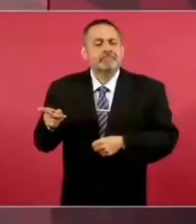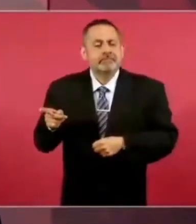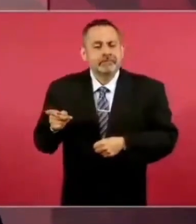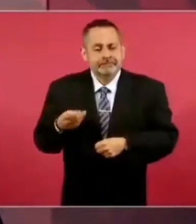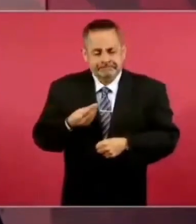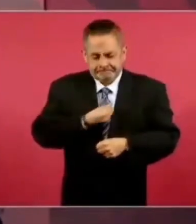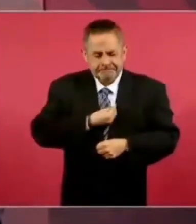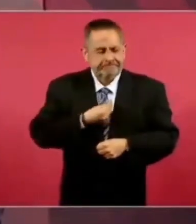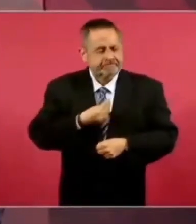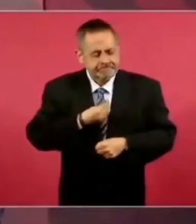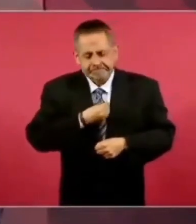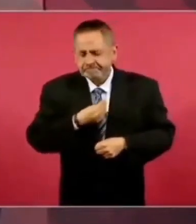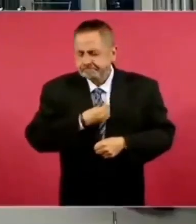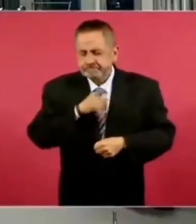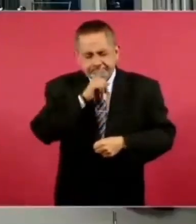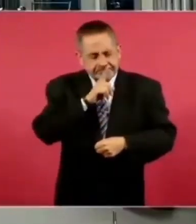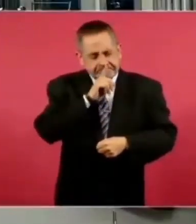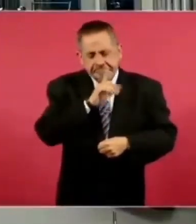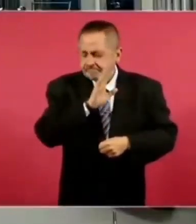tolerante.